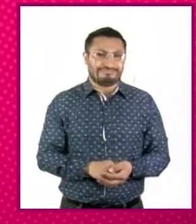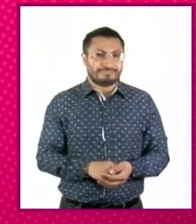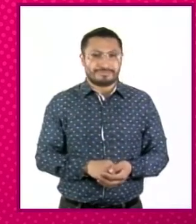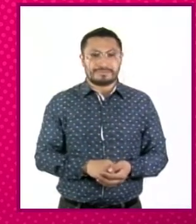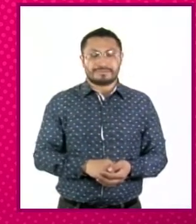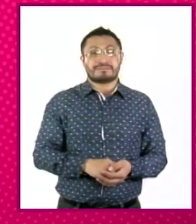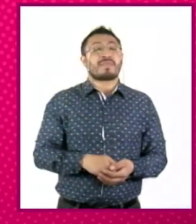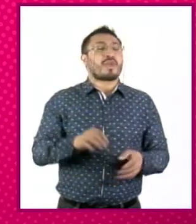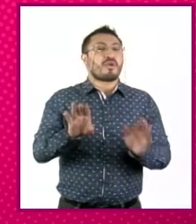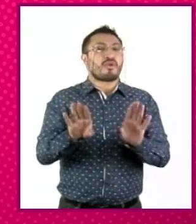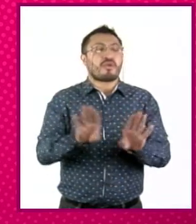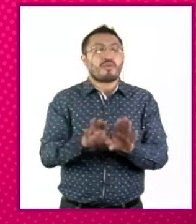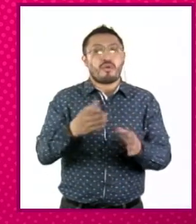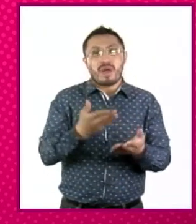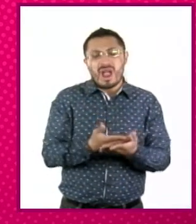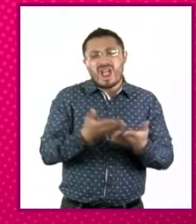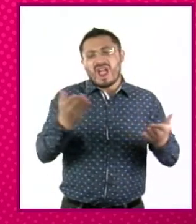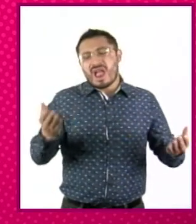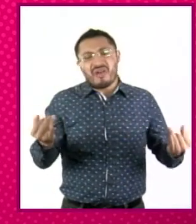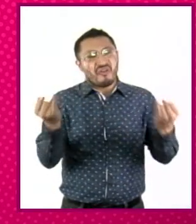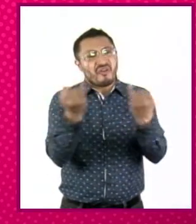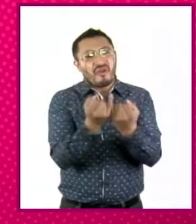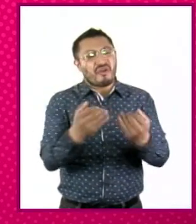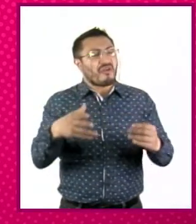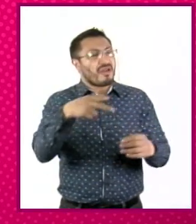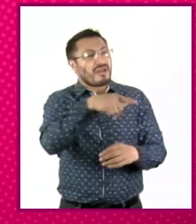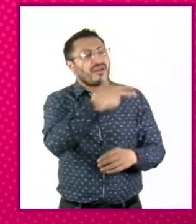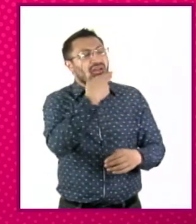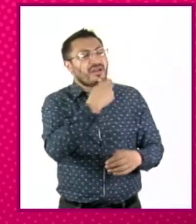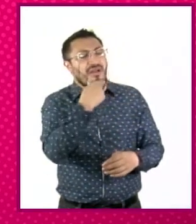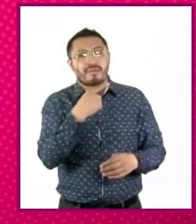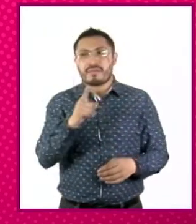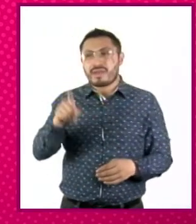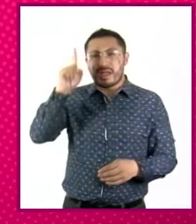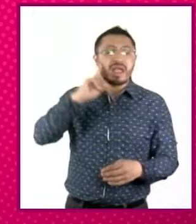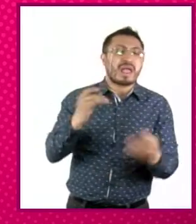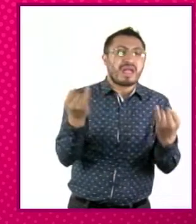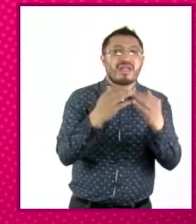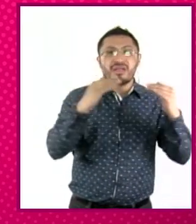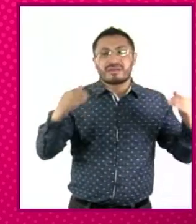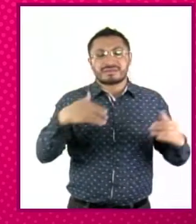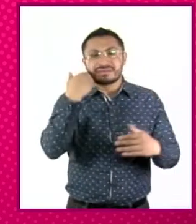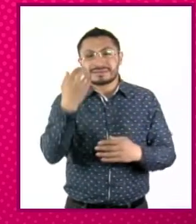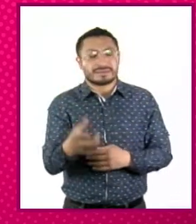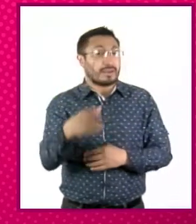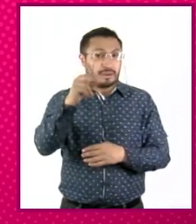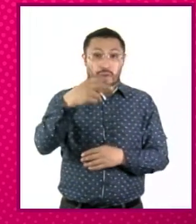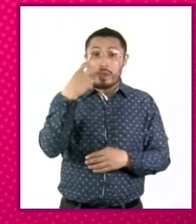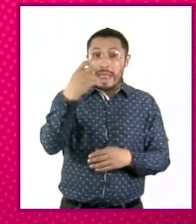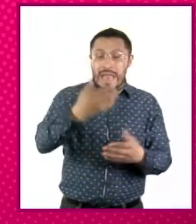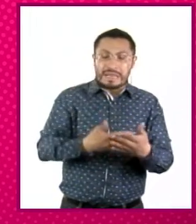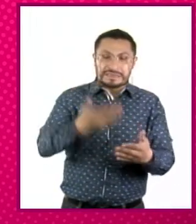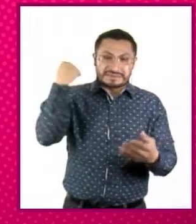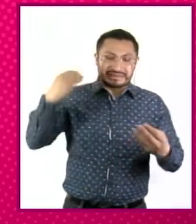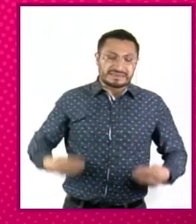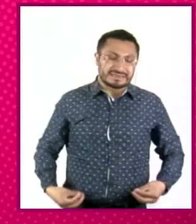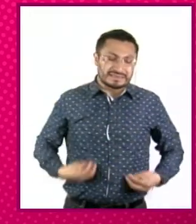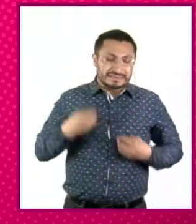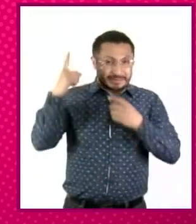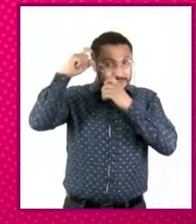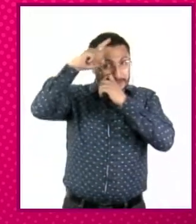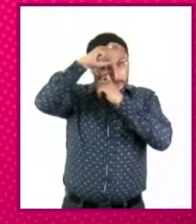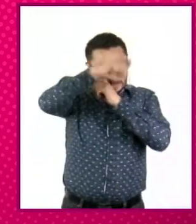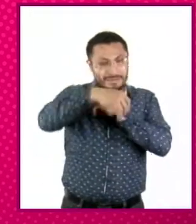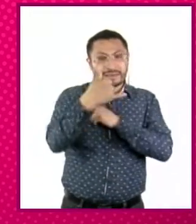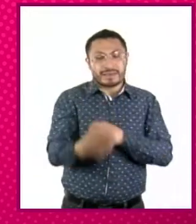lo mismo o queremos tener el mismo estatus que los hombres, que los varones. Eso les costaba mucho y